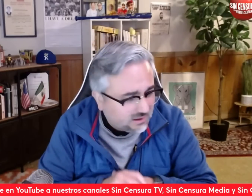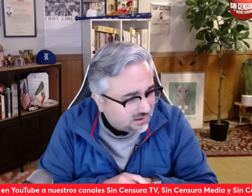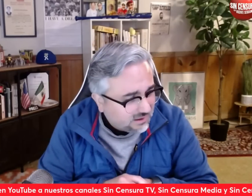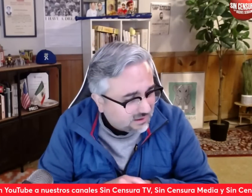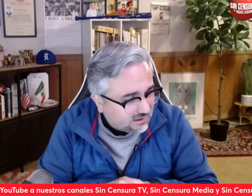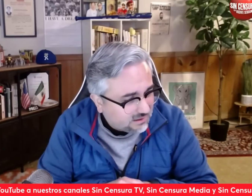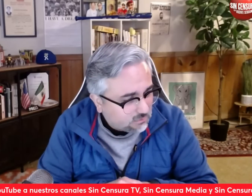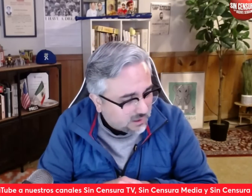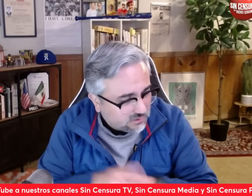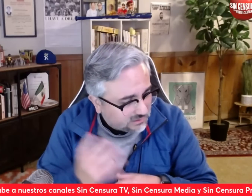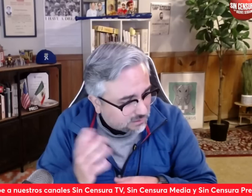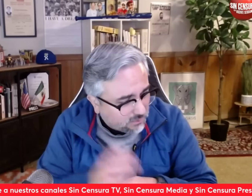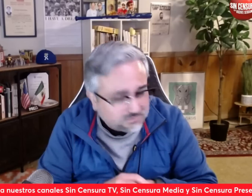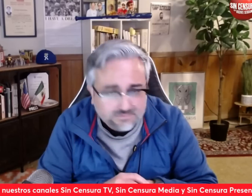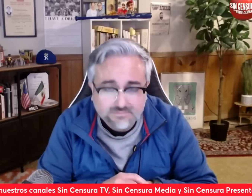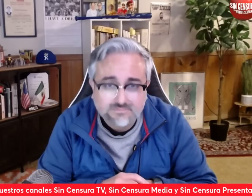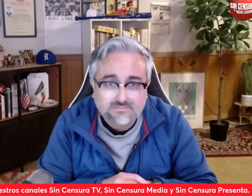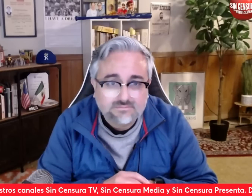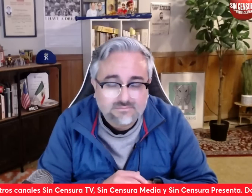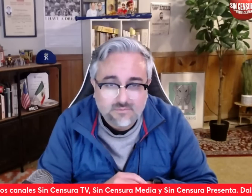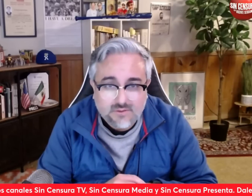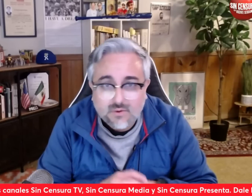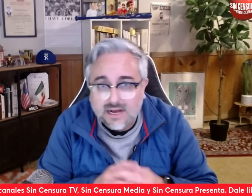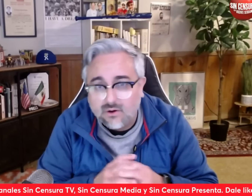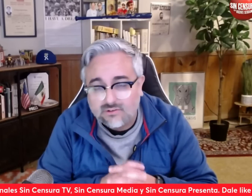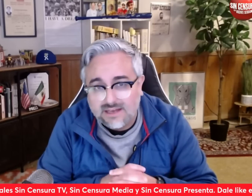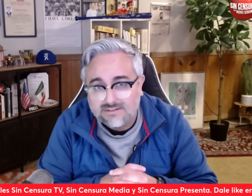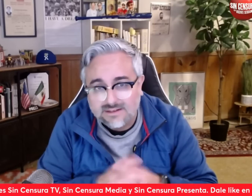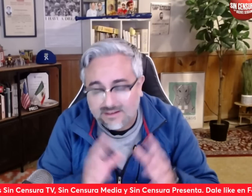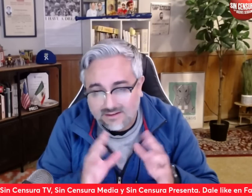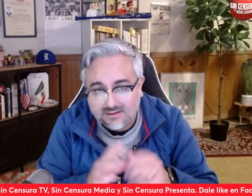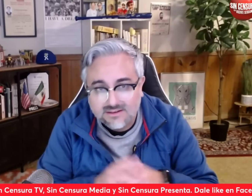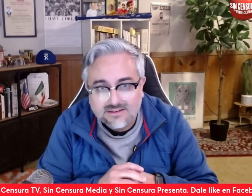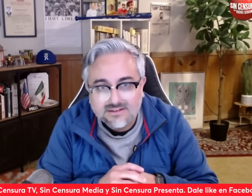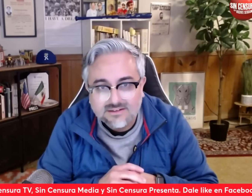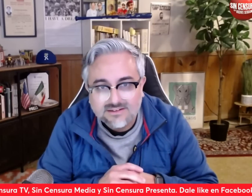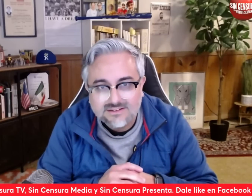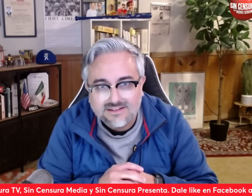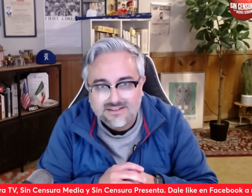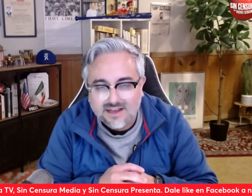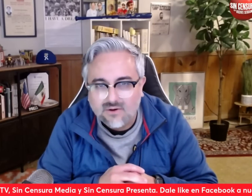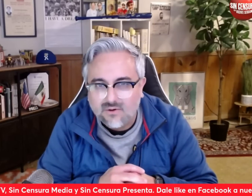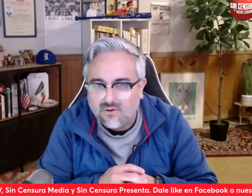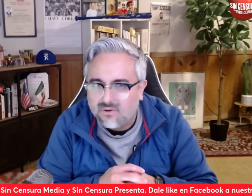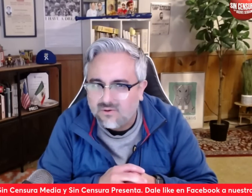usted? Bueno, ese tipo, una cosa es que Santiago